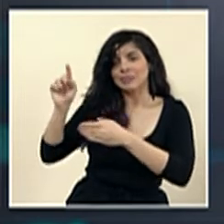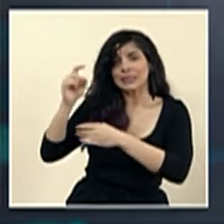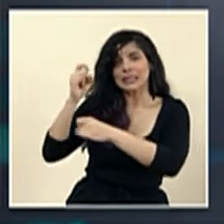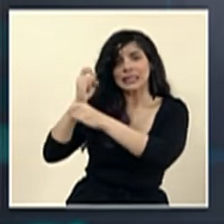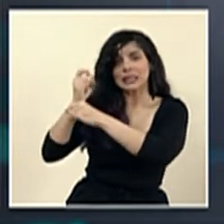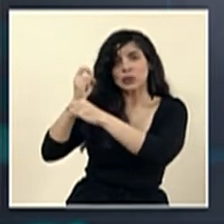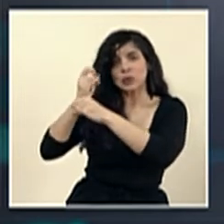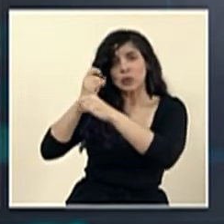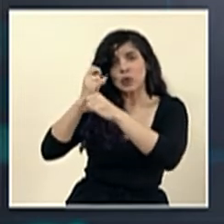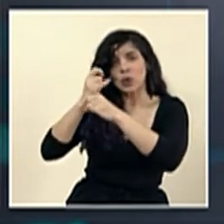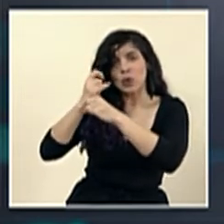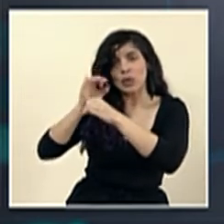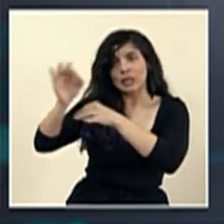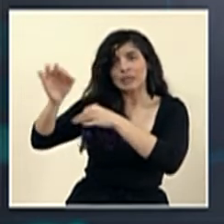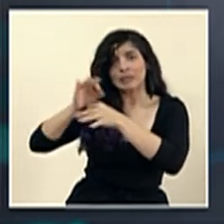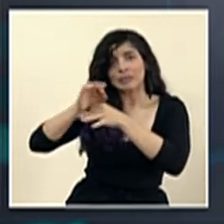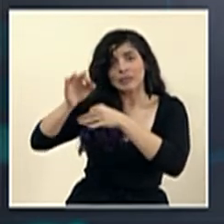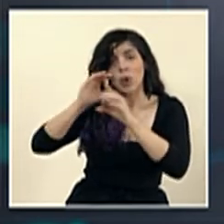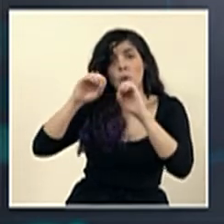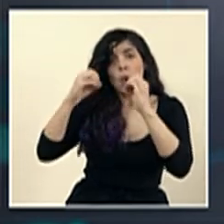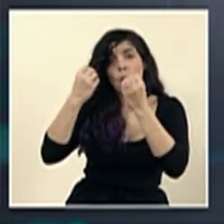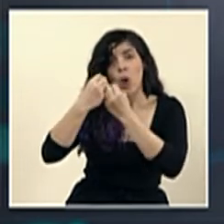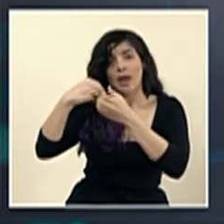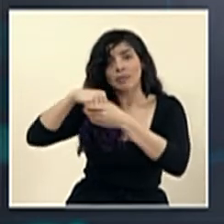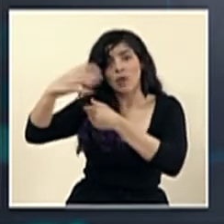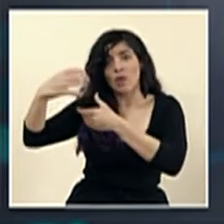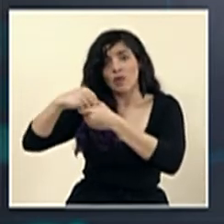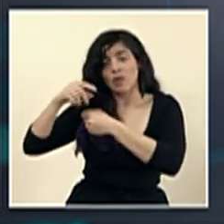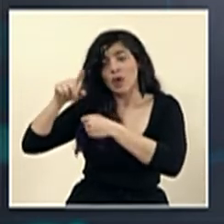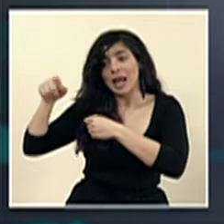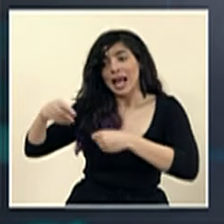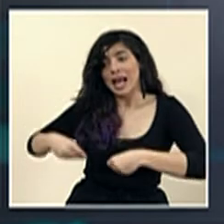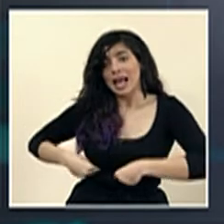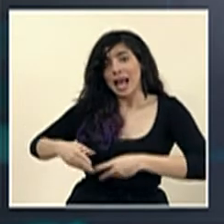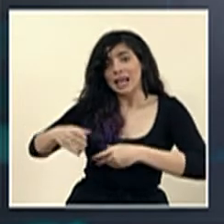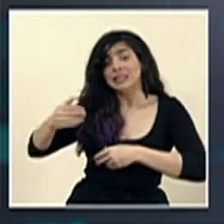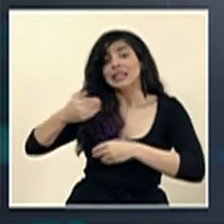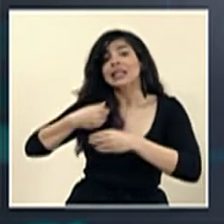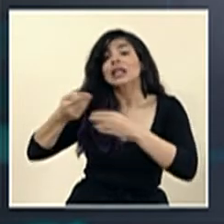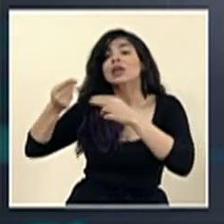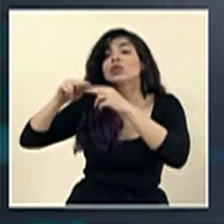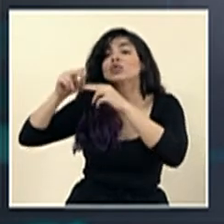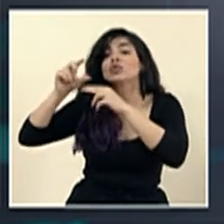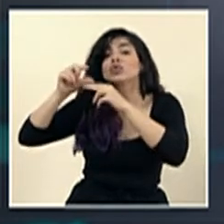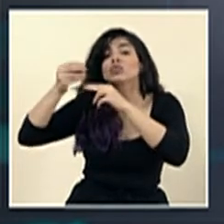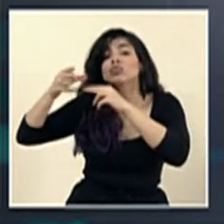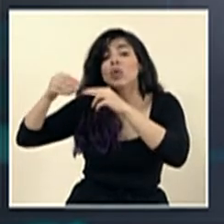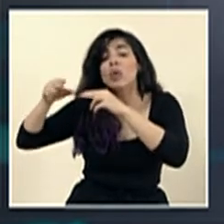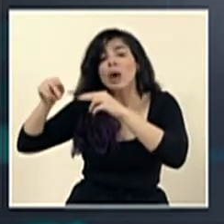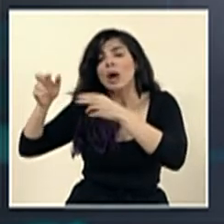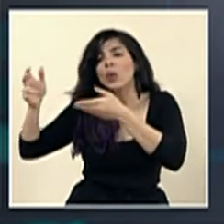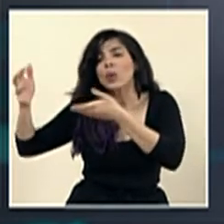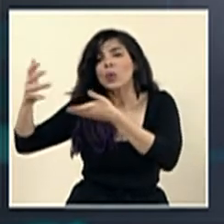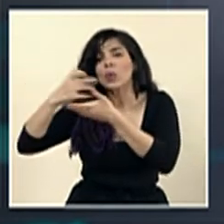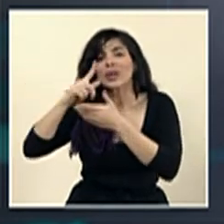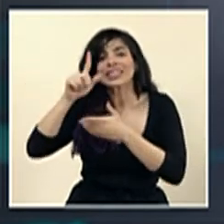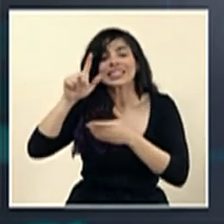entidades descentralizadas y los organismos desconcentrados que tienen superávits por